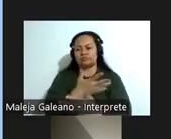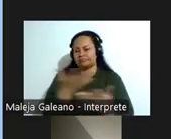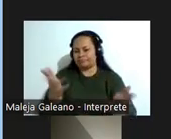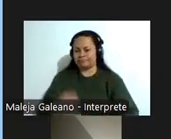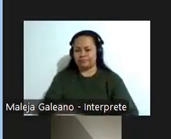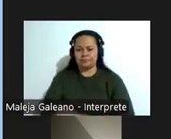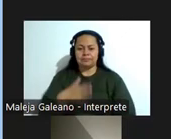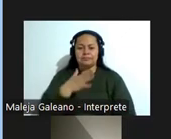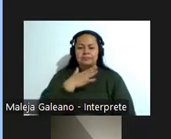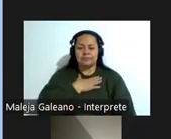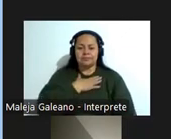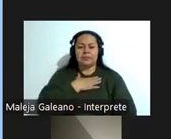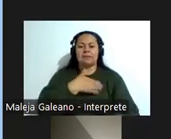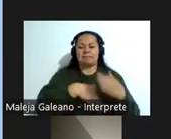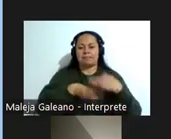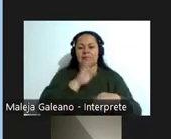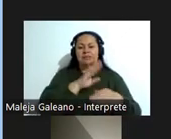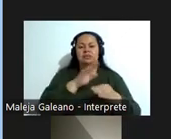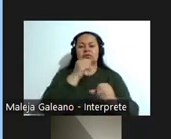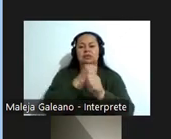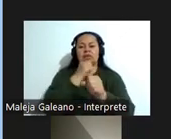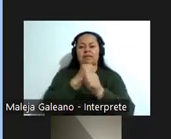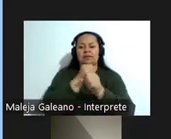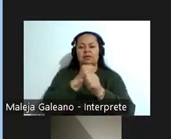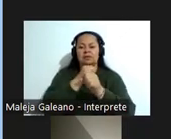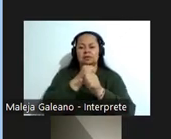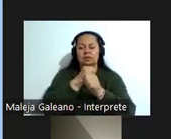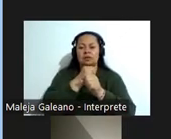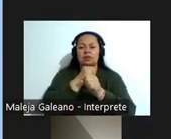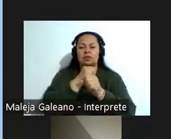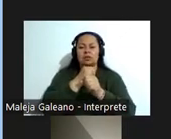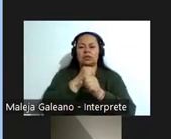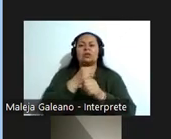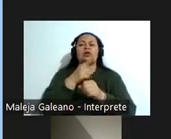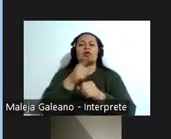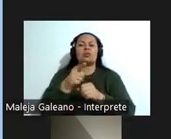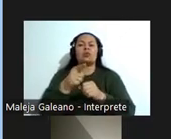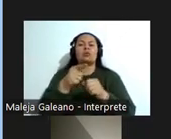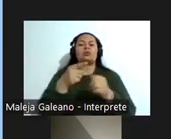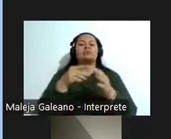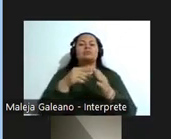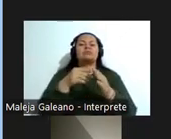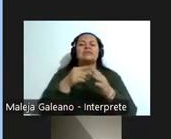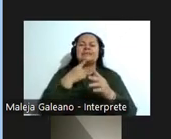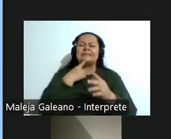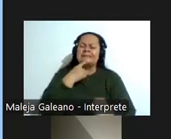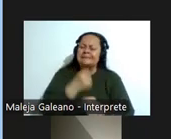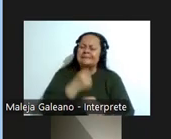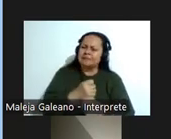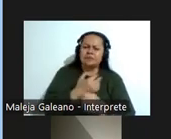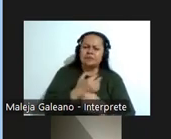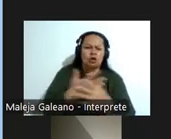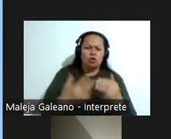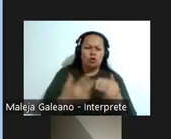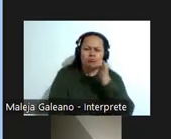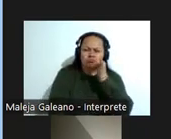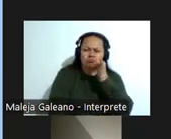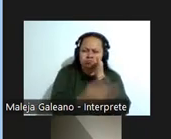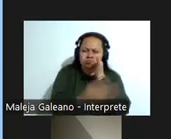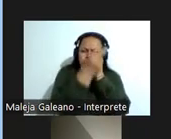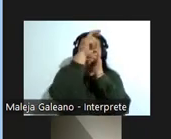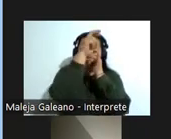mi paso por la labor docente, he tenido esas reflexiones y esas tensiones con respecto a la autoridad epistémica y a la